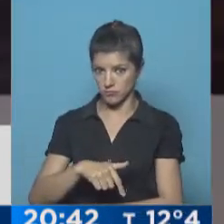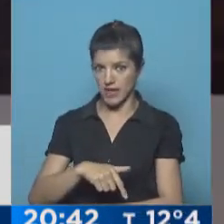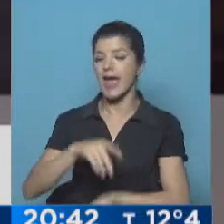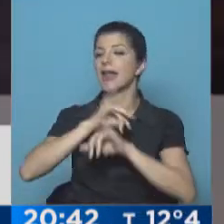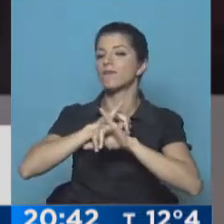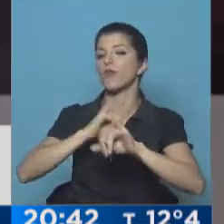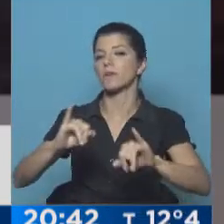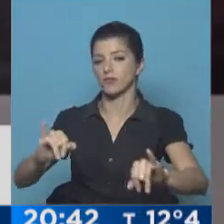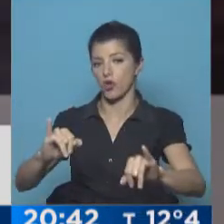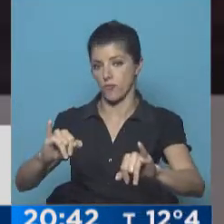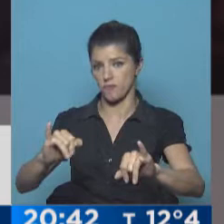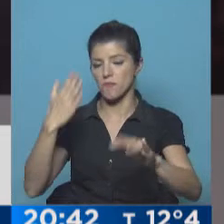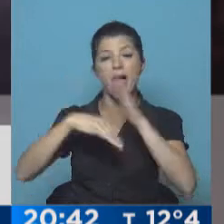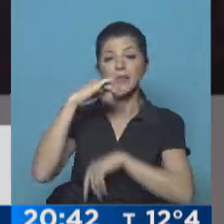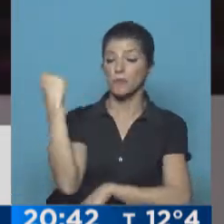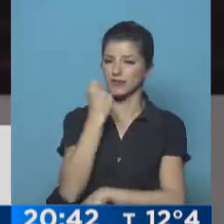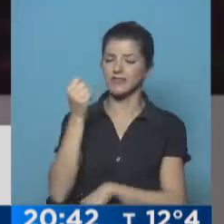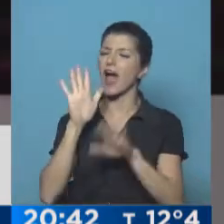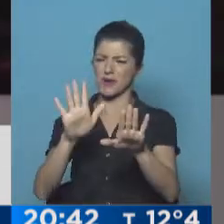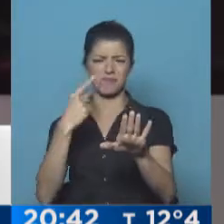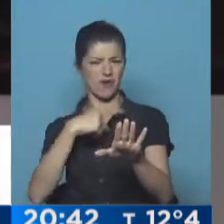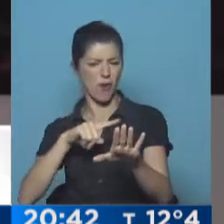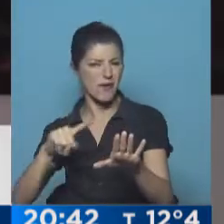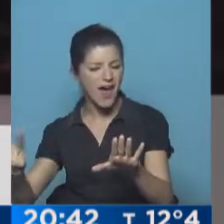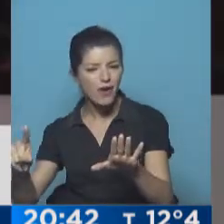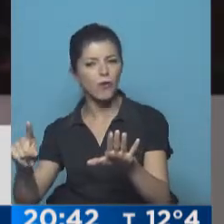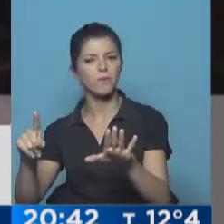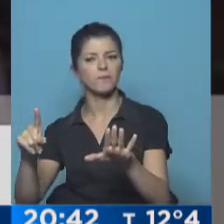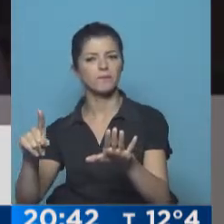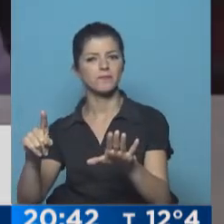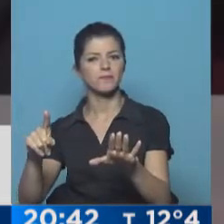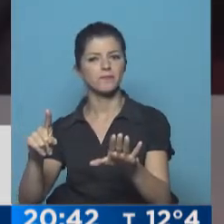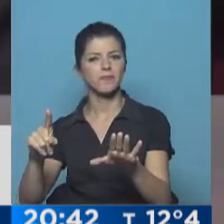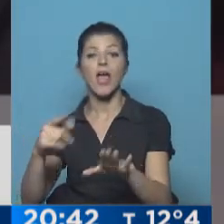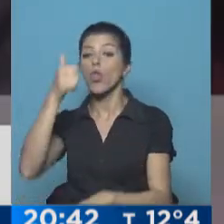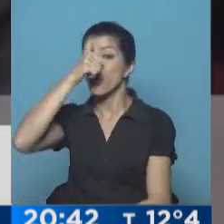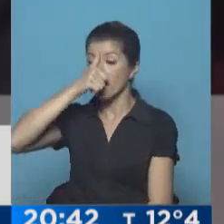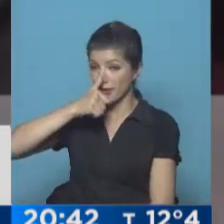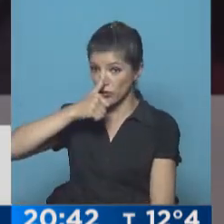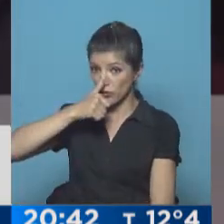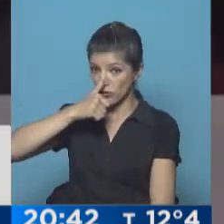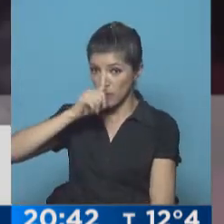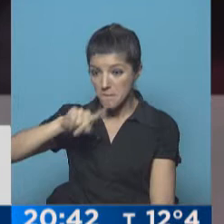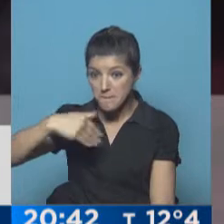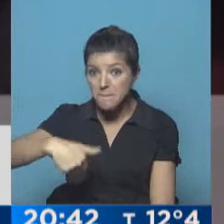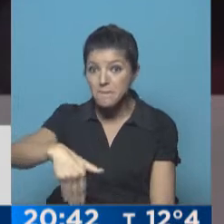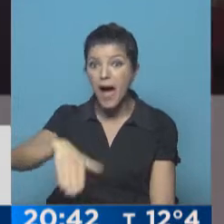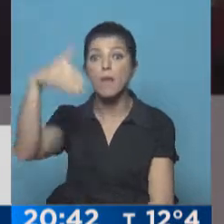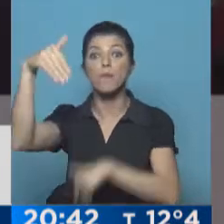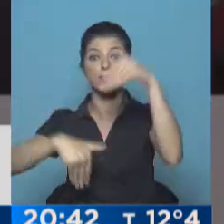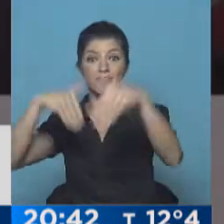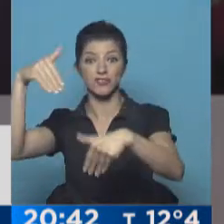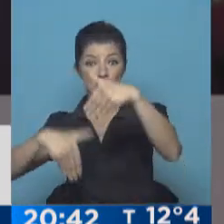sin lugar a dudas y además lo extraño lo particular que hemos dicho el domingo hay elecciones en guatemala